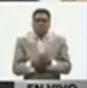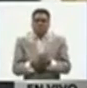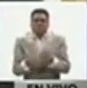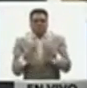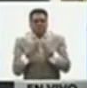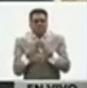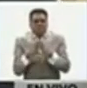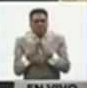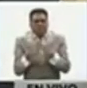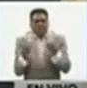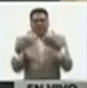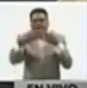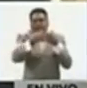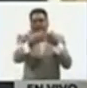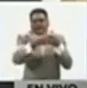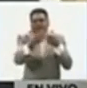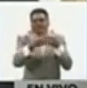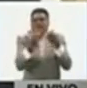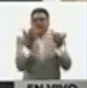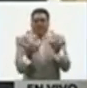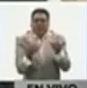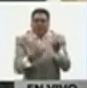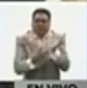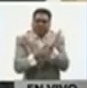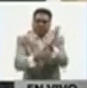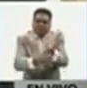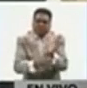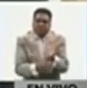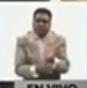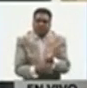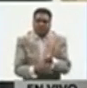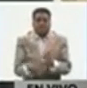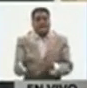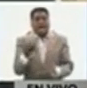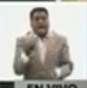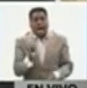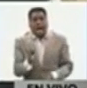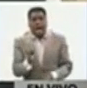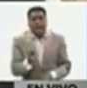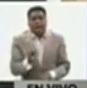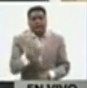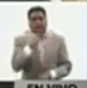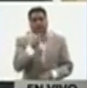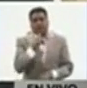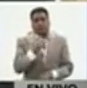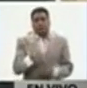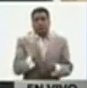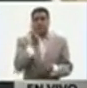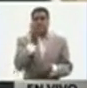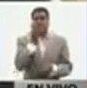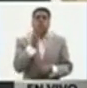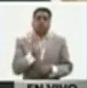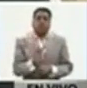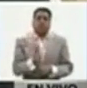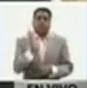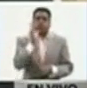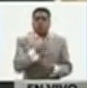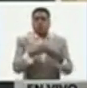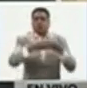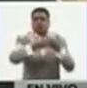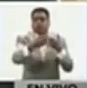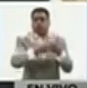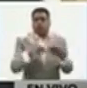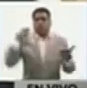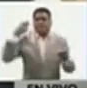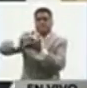servicios en dólares. Hay la imposición de un imaginario dolarizado al país para decirle al país que el bolívar se acabó, que todo lo debe comprar y pagar en